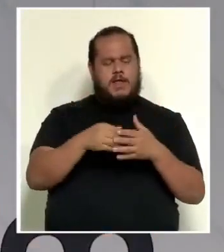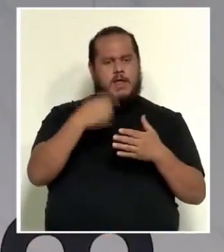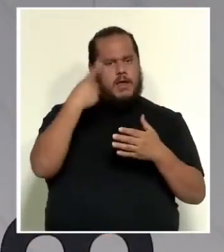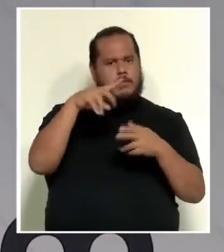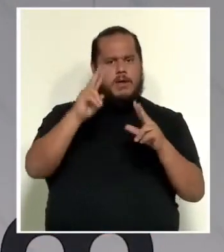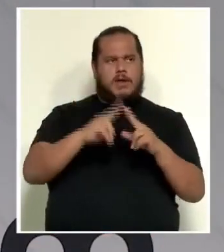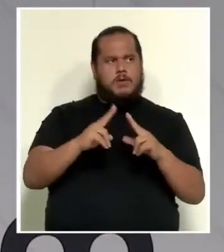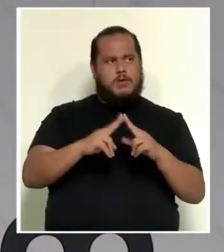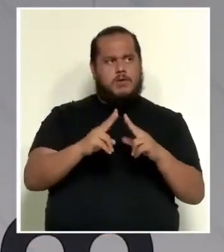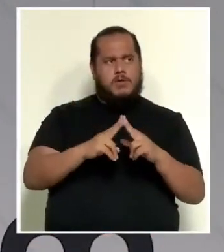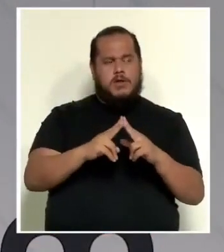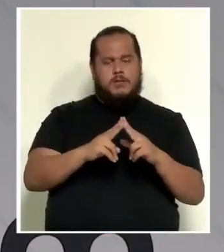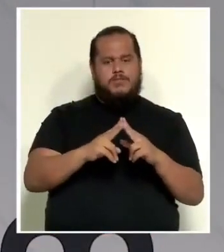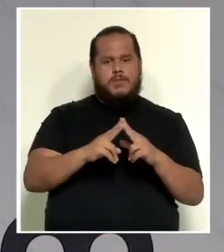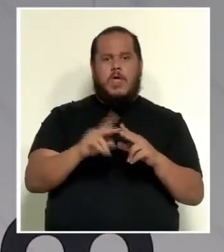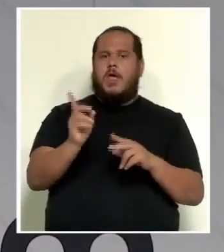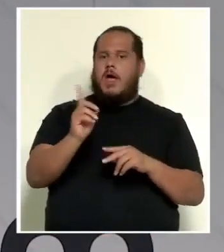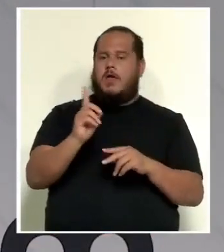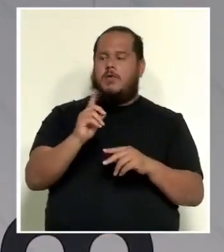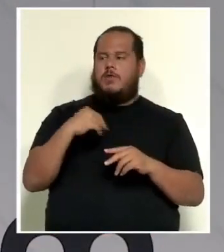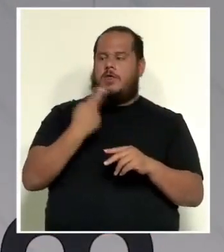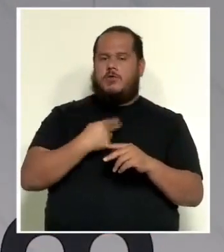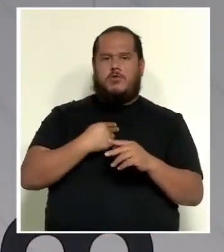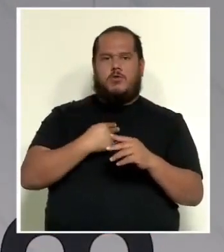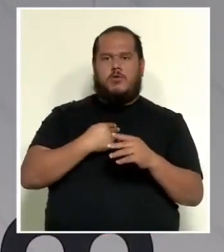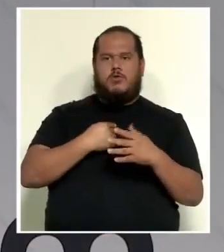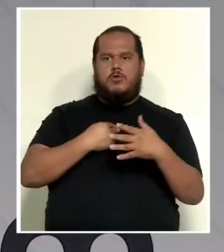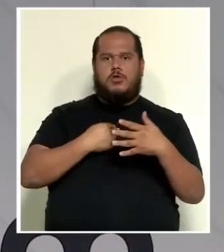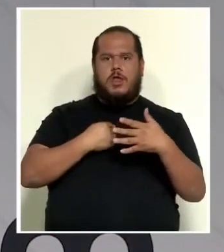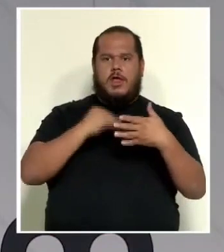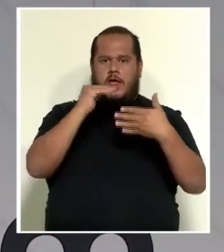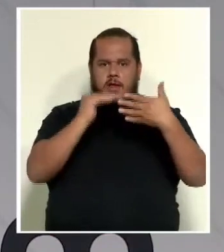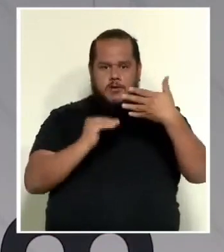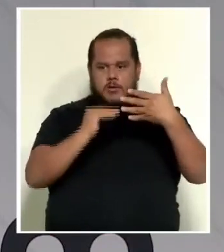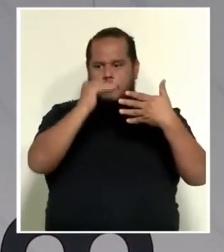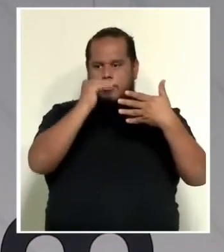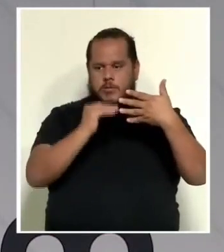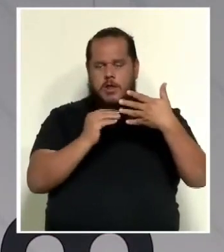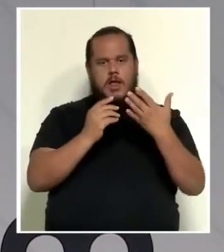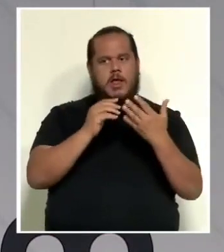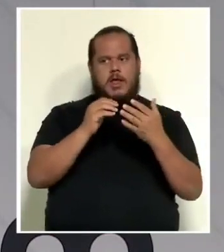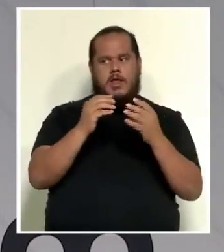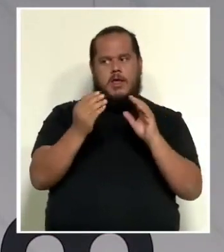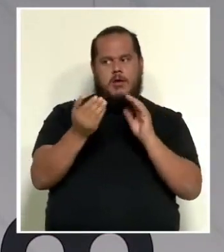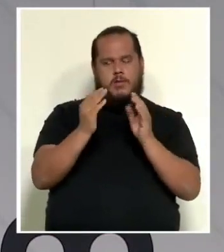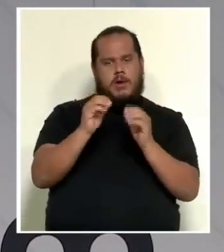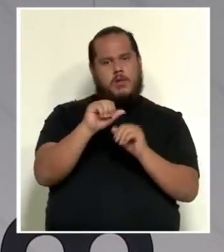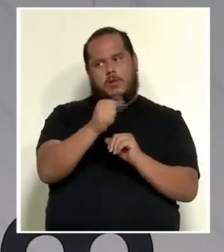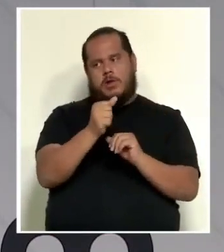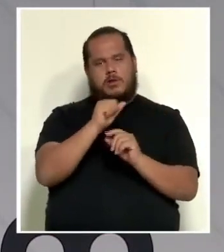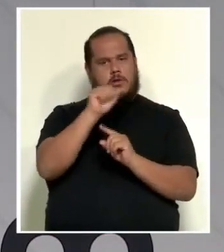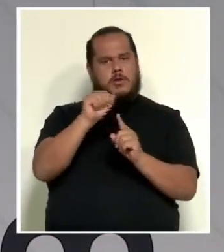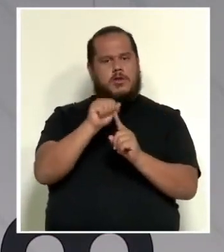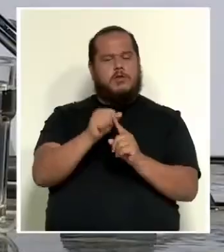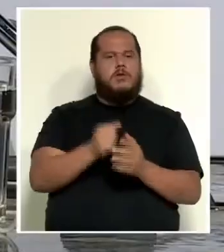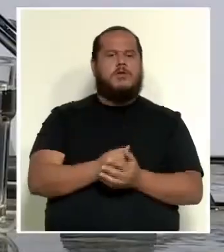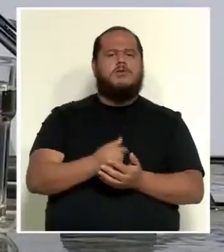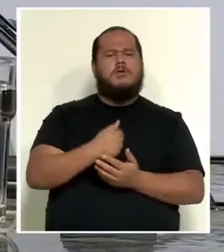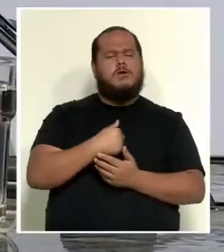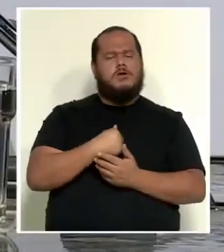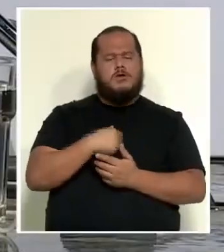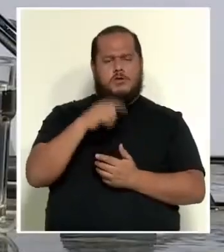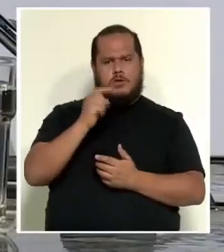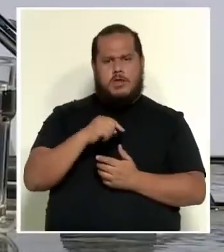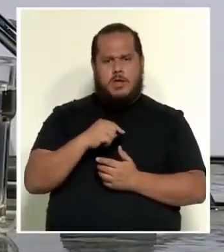para conocer en dónde nos situamos con respecto a estos otros casos, ¿verdad? Sí. Yo